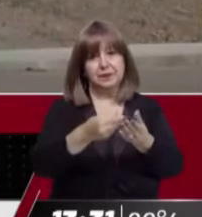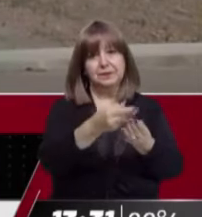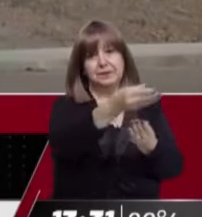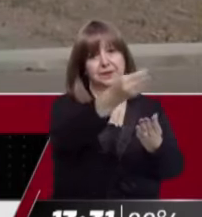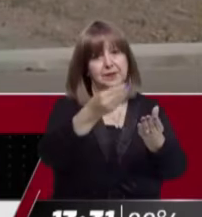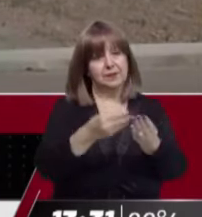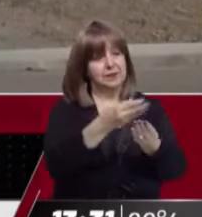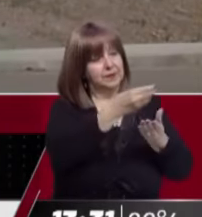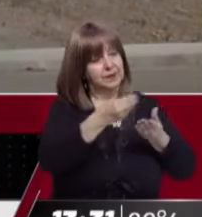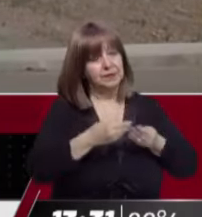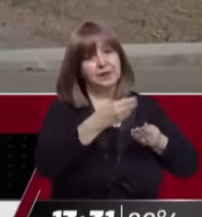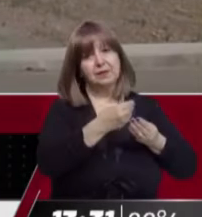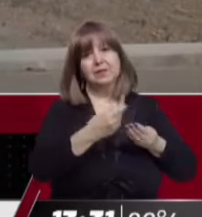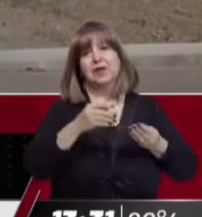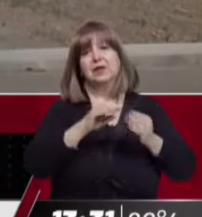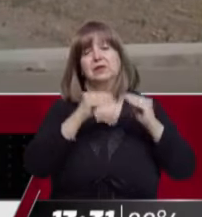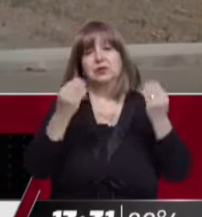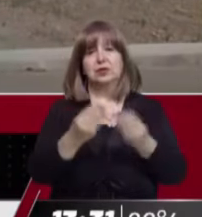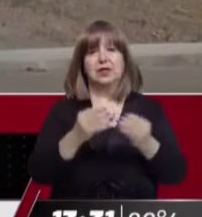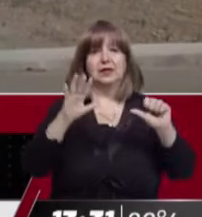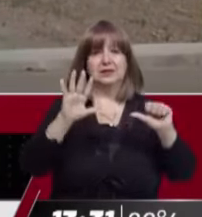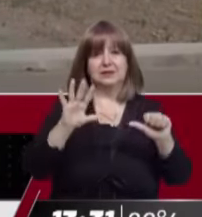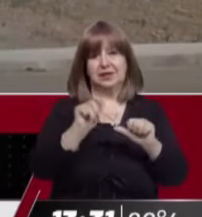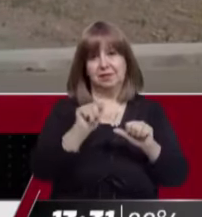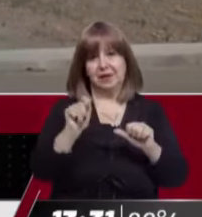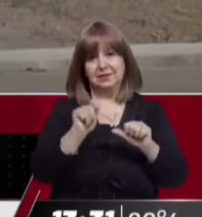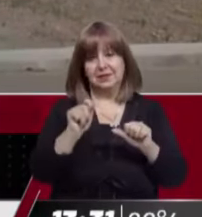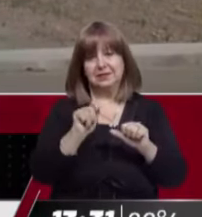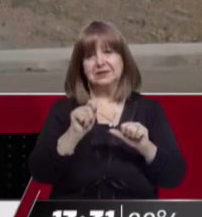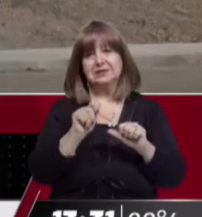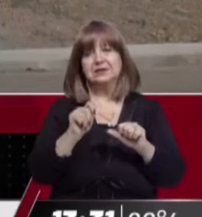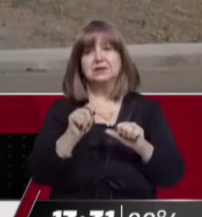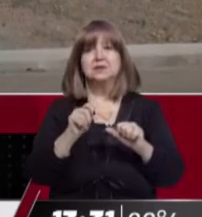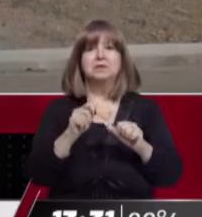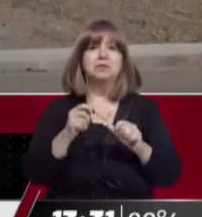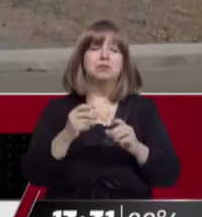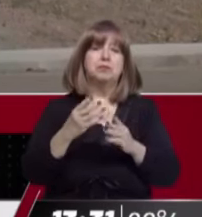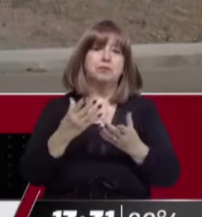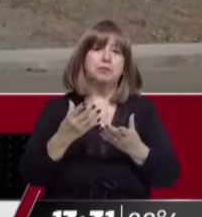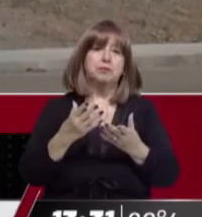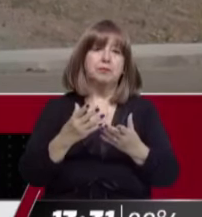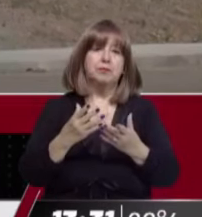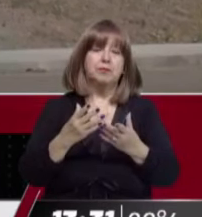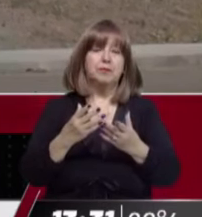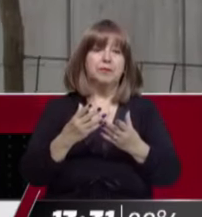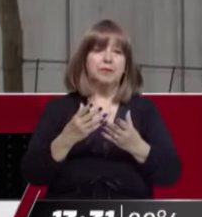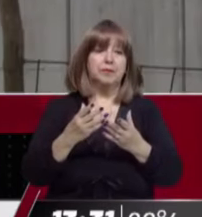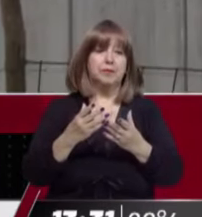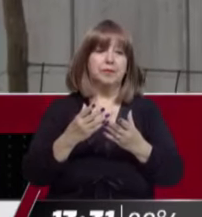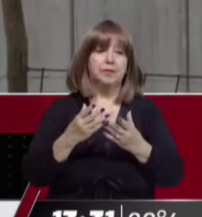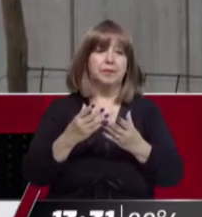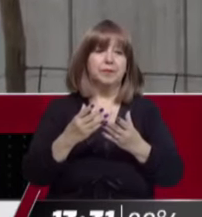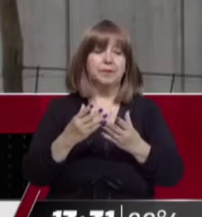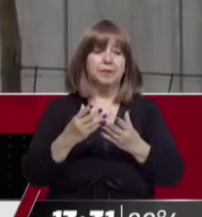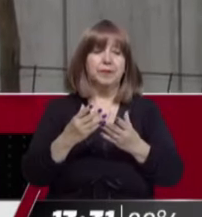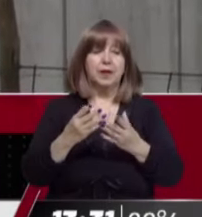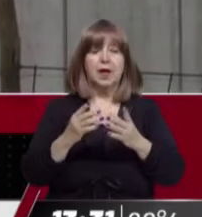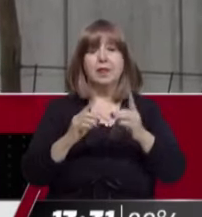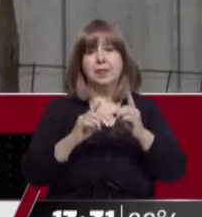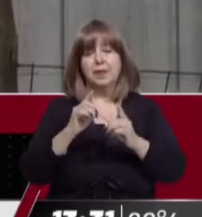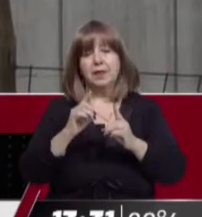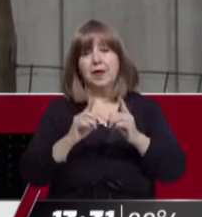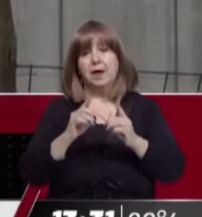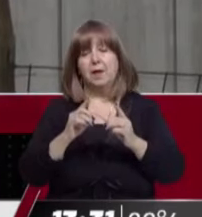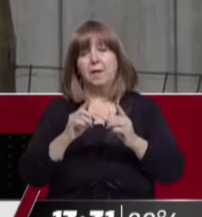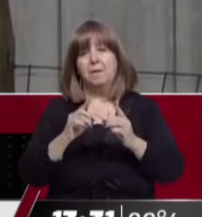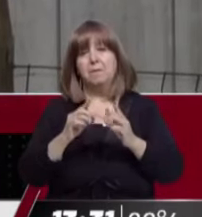celulares Dentro de este plazo que no puede ser menor a 6 meses recordemos que pued puen incluso restablecerlo por por por algún tipo